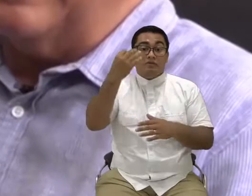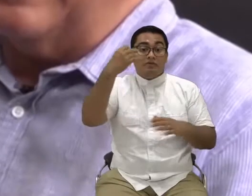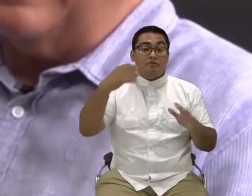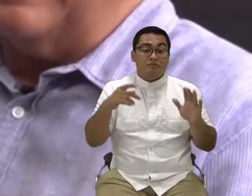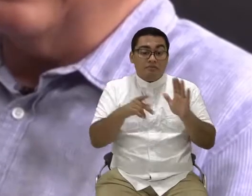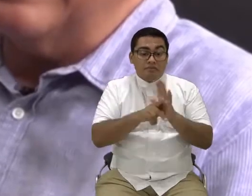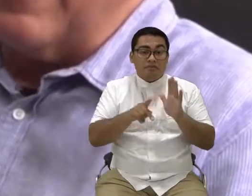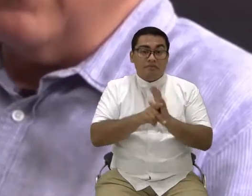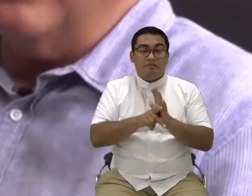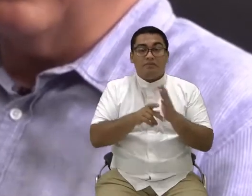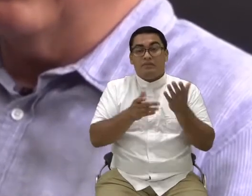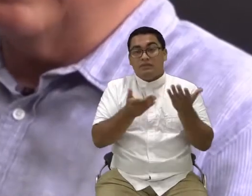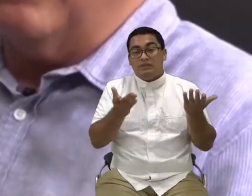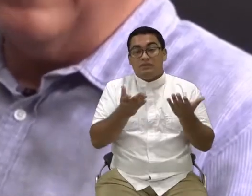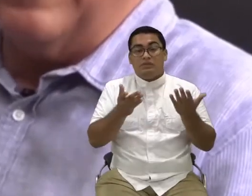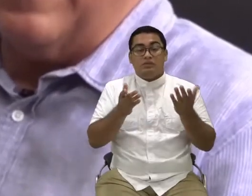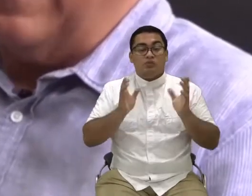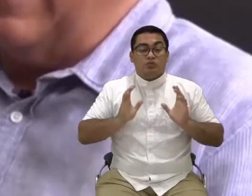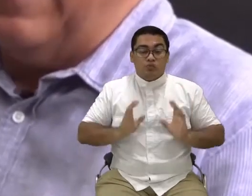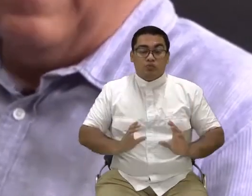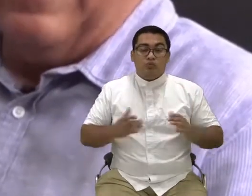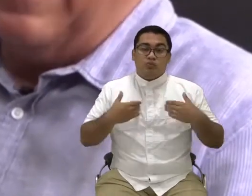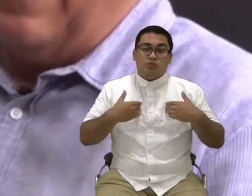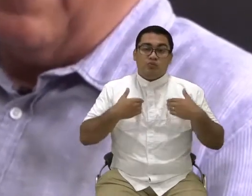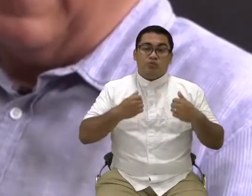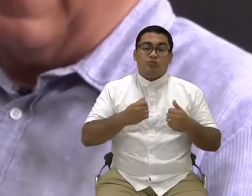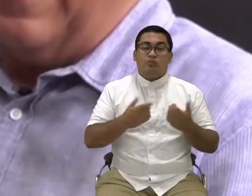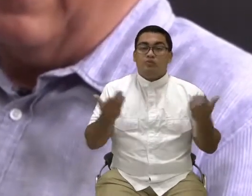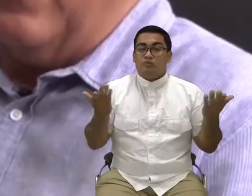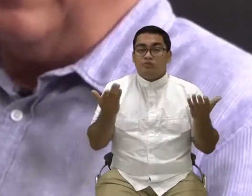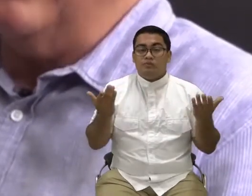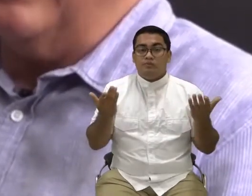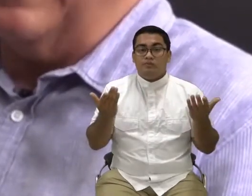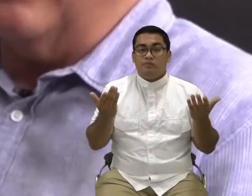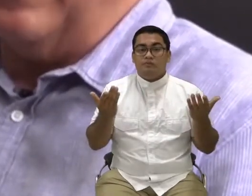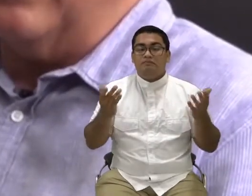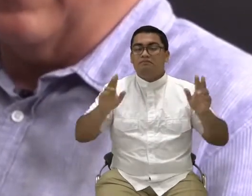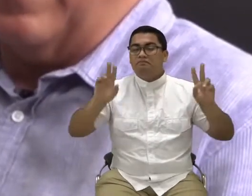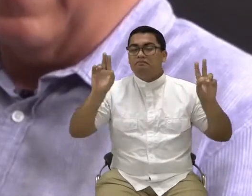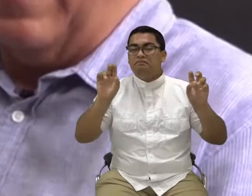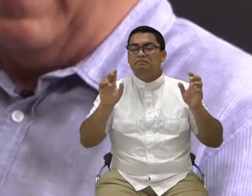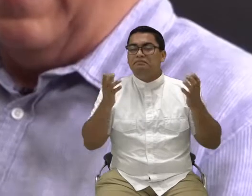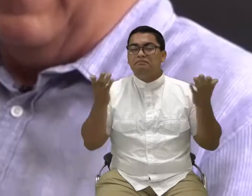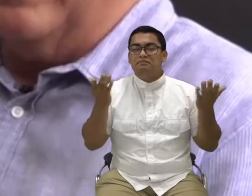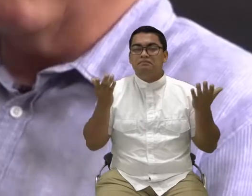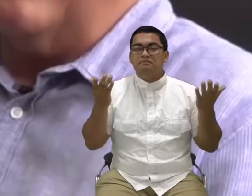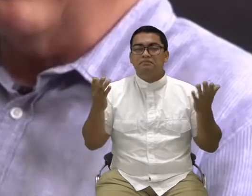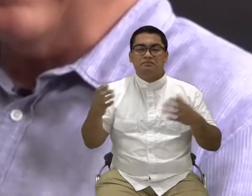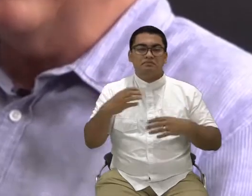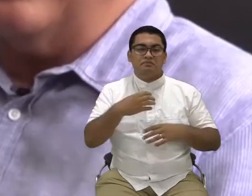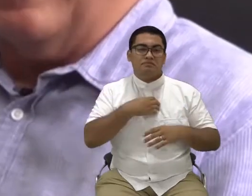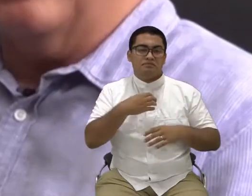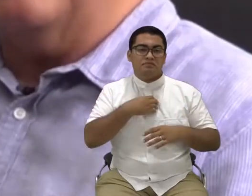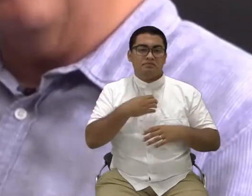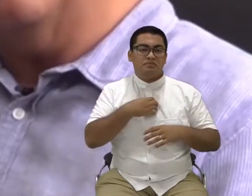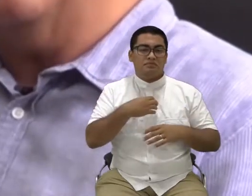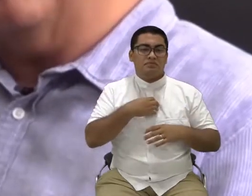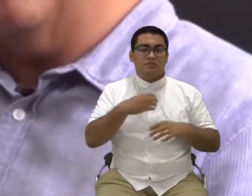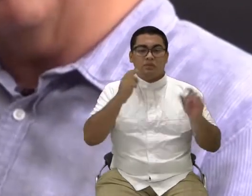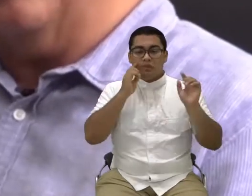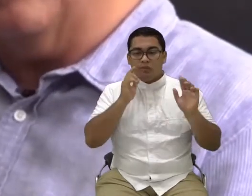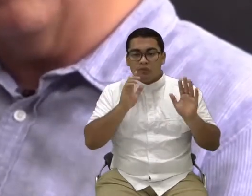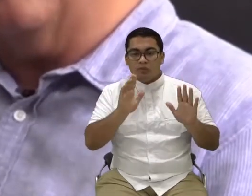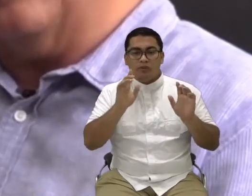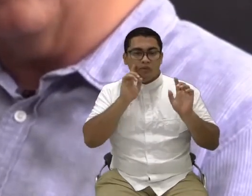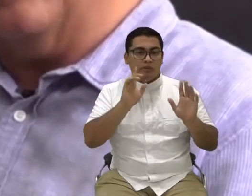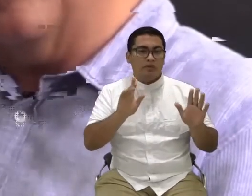consecuencias de salud, las consecuencias del cuidado en cuanto a la sobrevivencia ante una